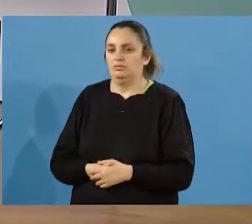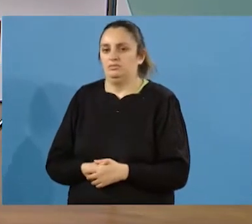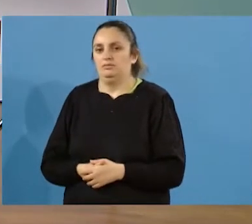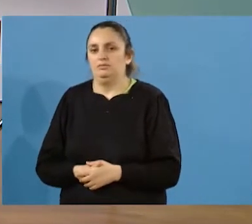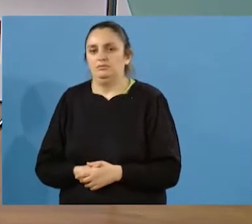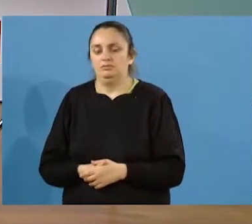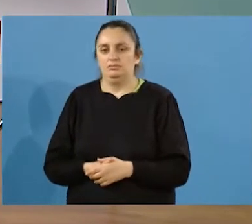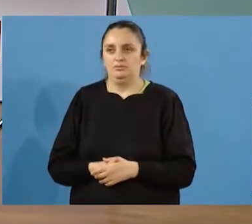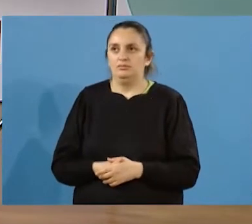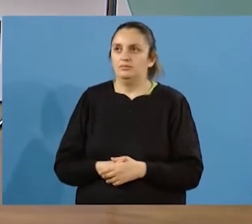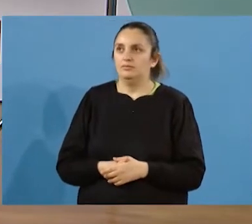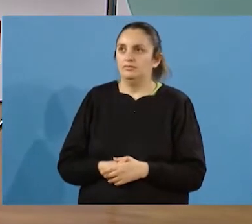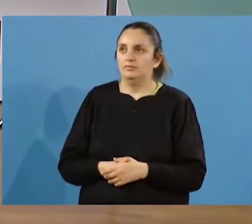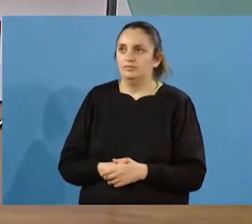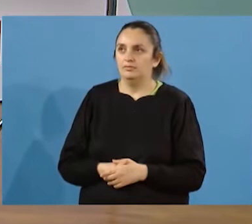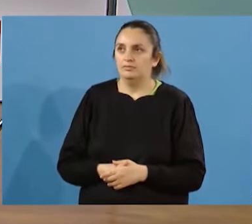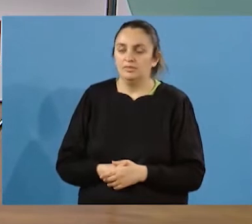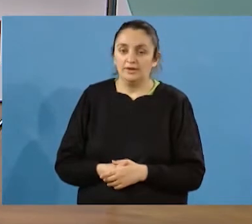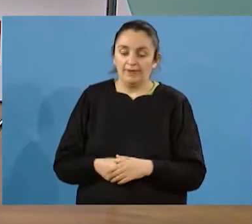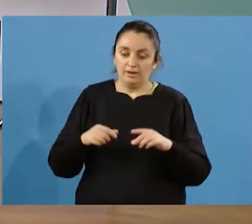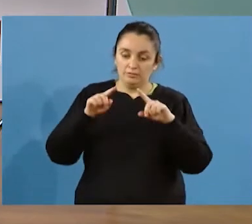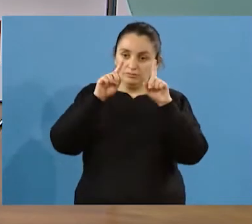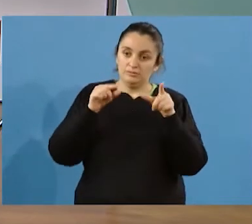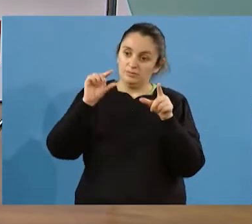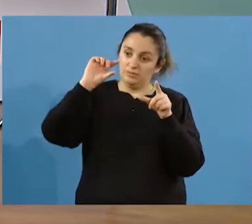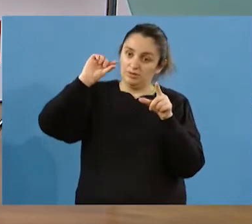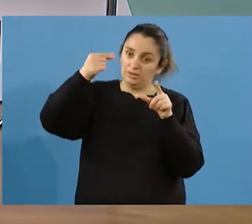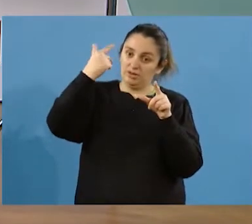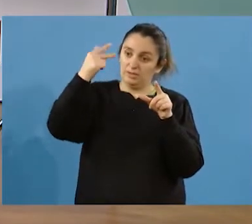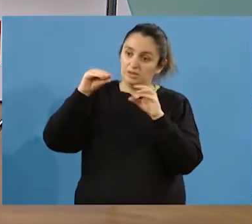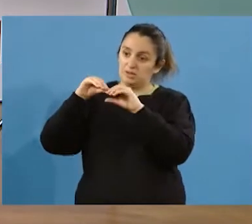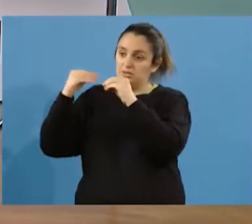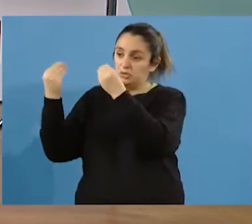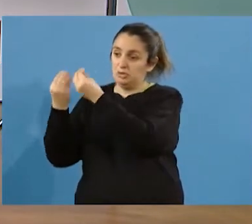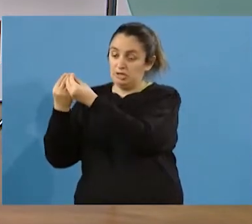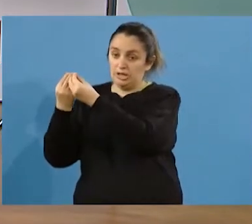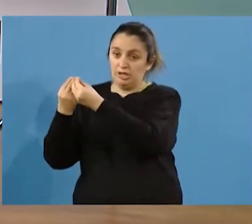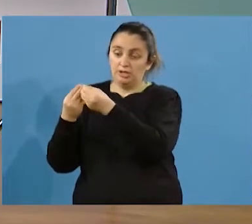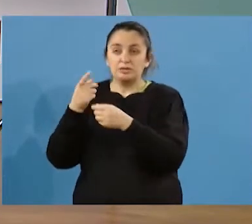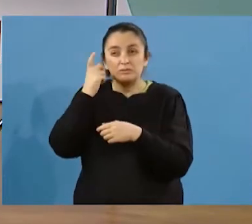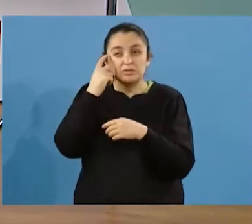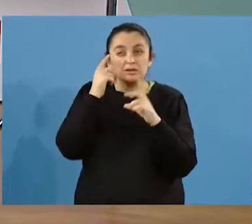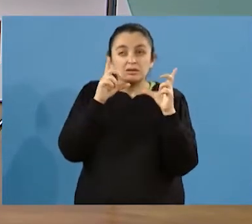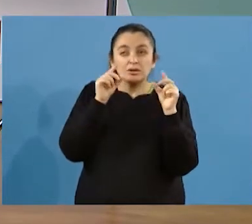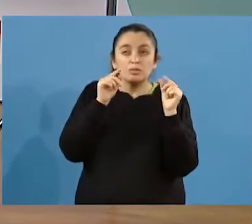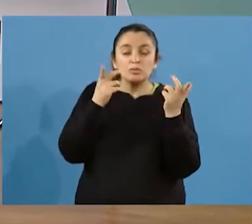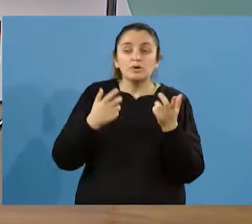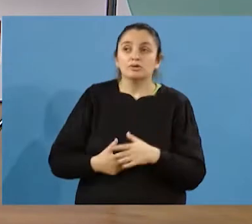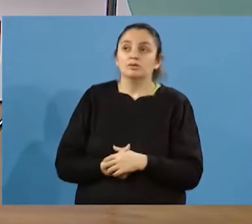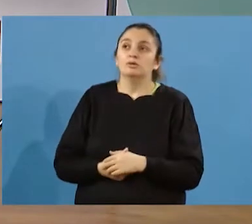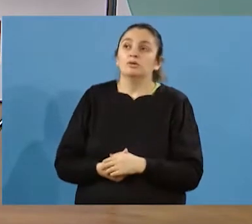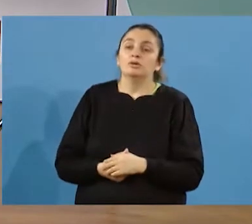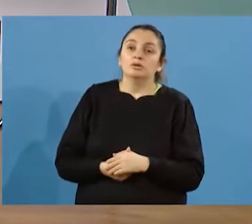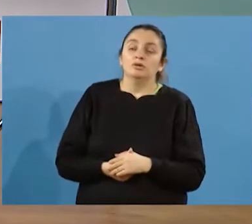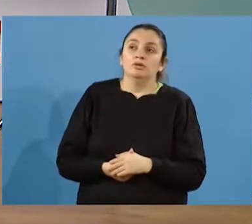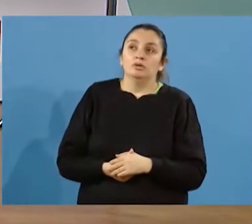tengo esa potencia y tengo el resultado entonces yo tendría que pensar en un número que